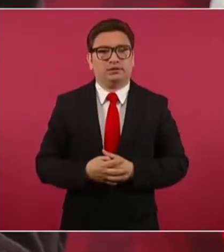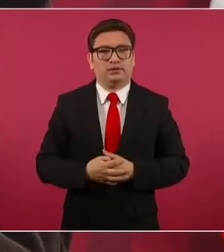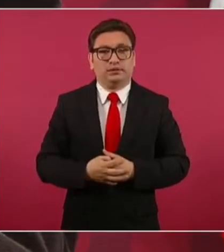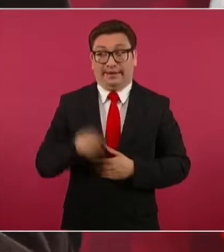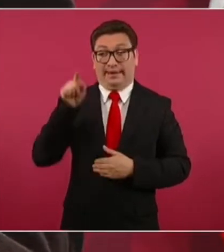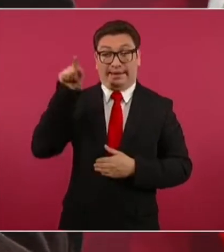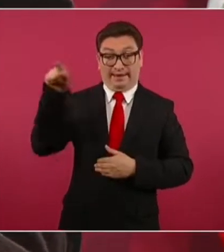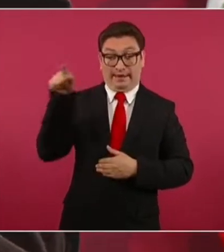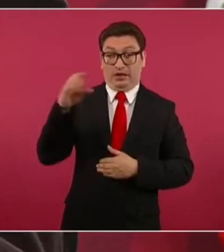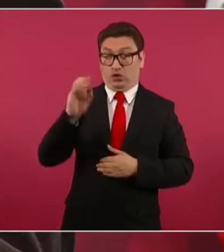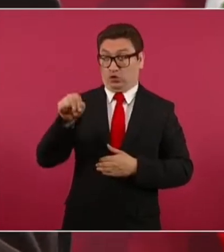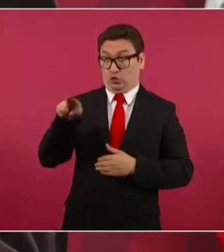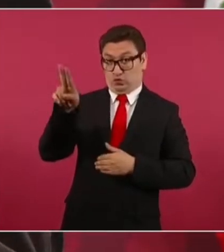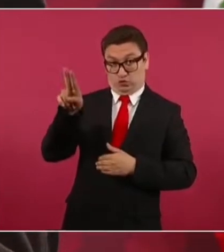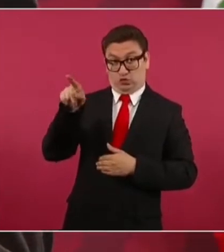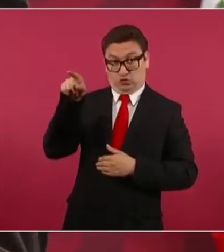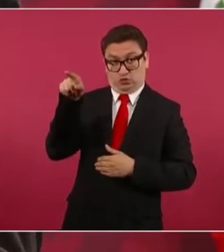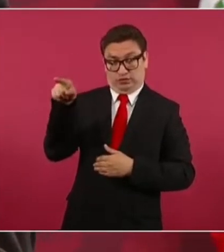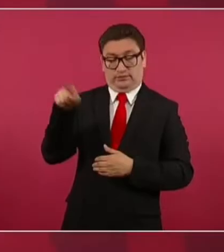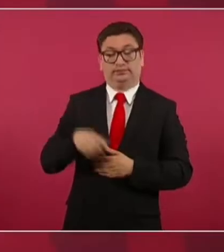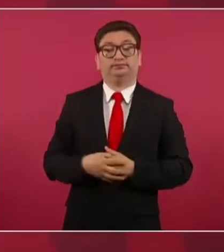la ONU